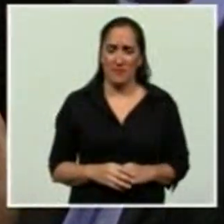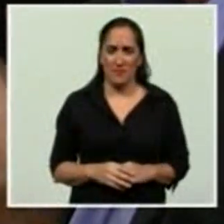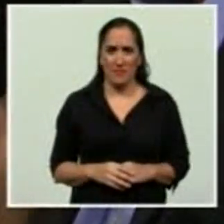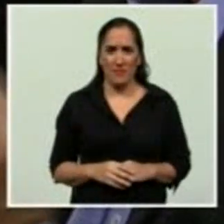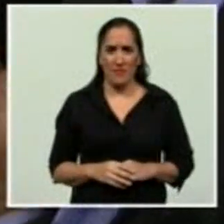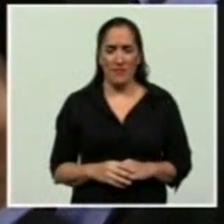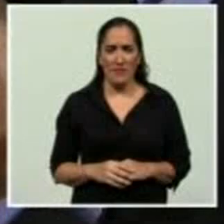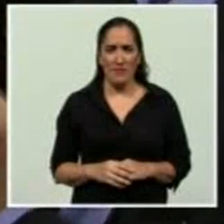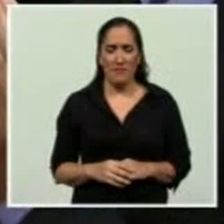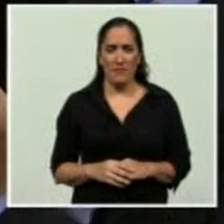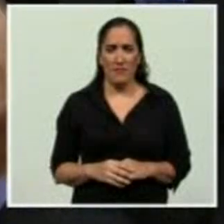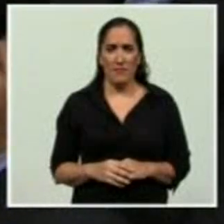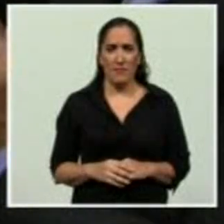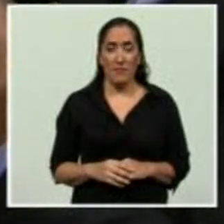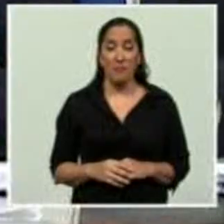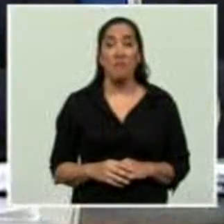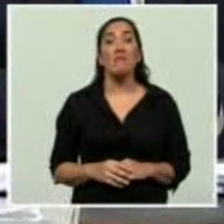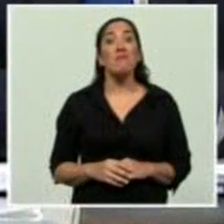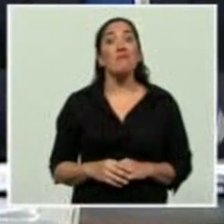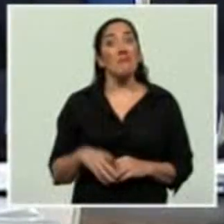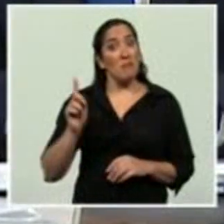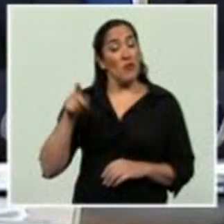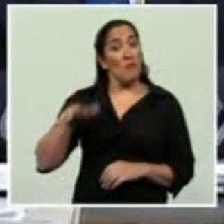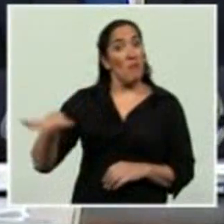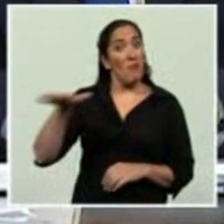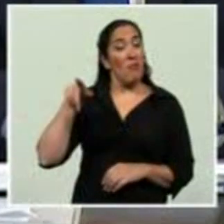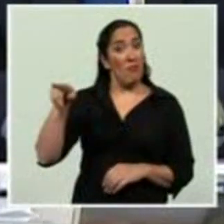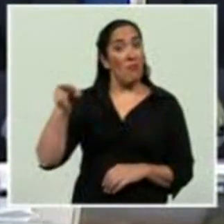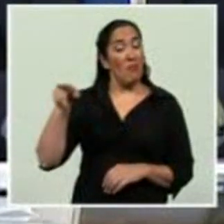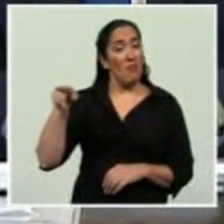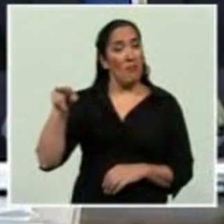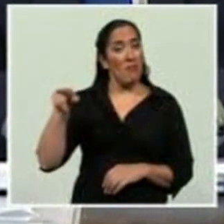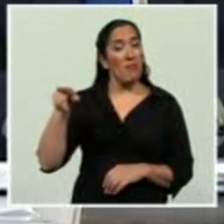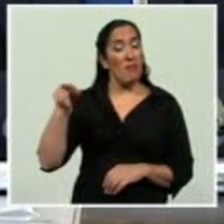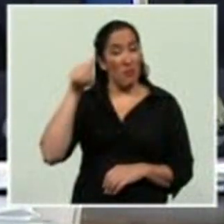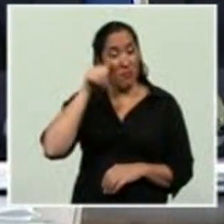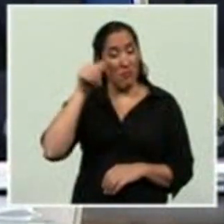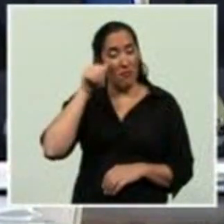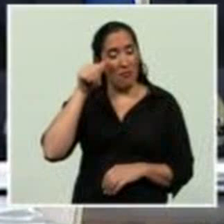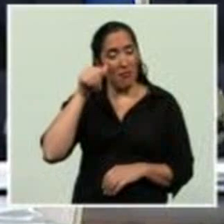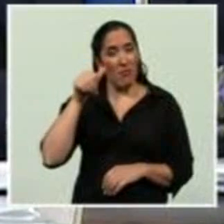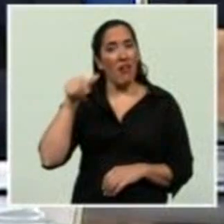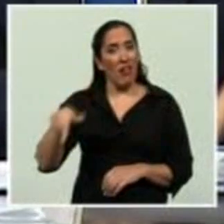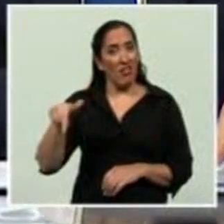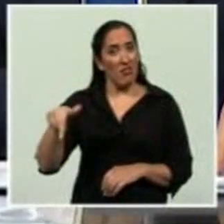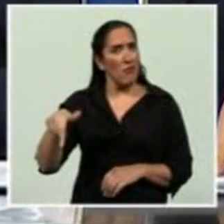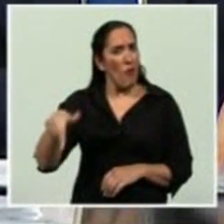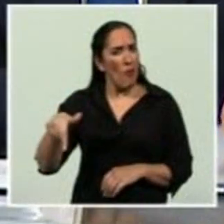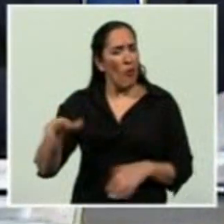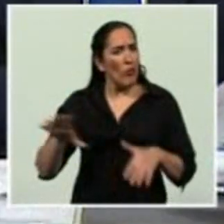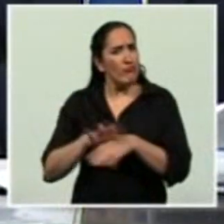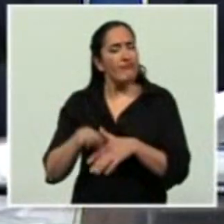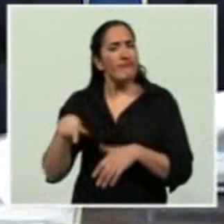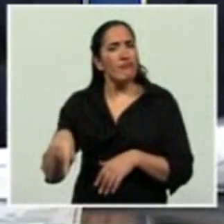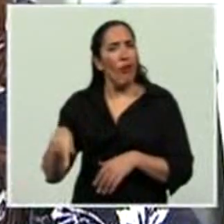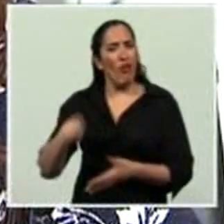hoy en la que hoy además en la que hoy además acabamos de